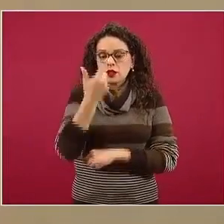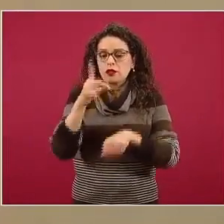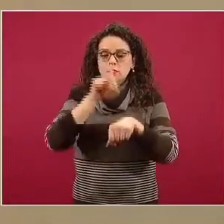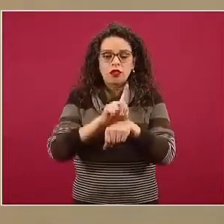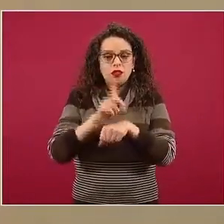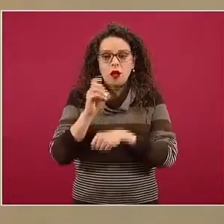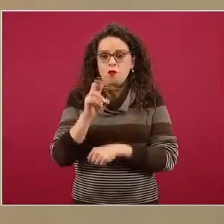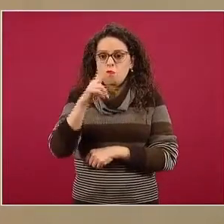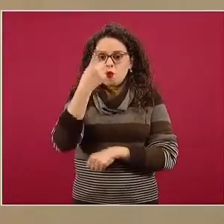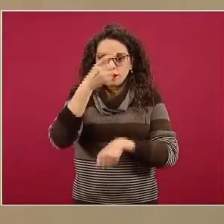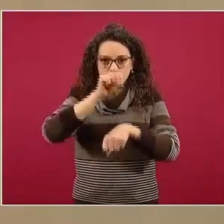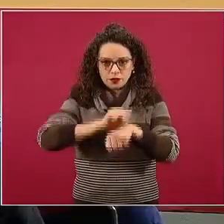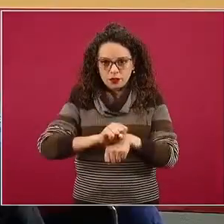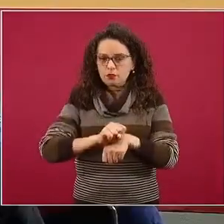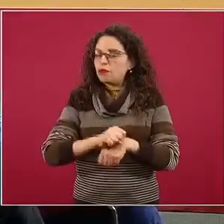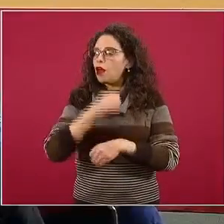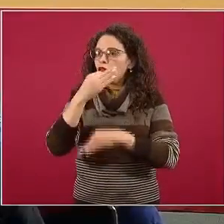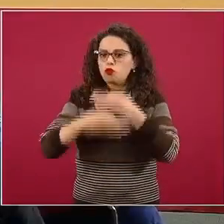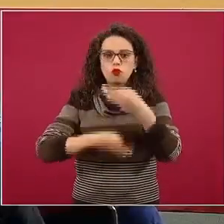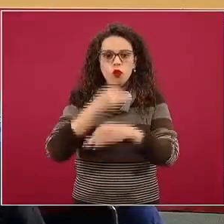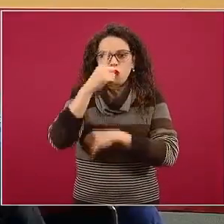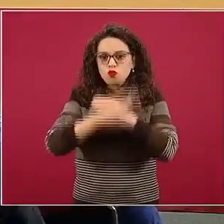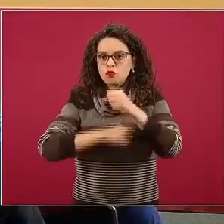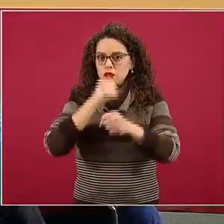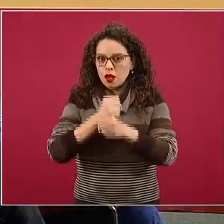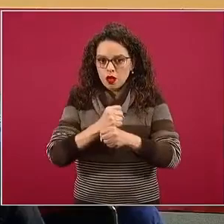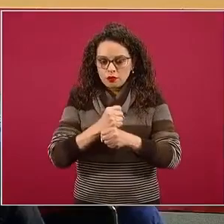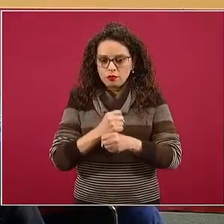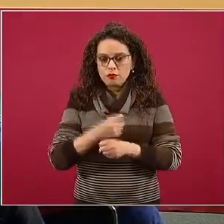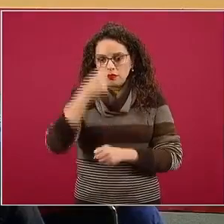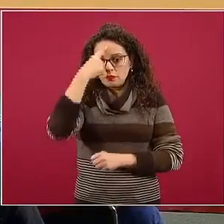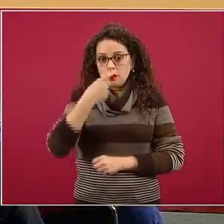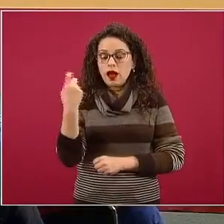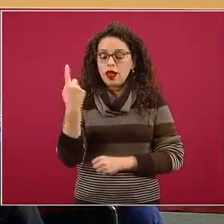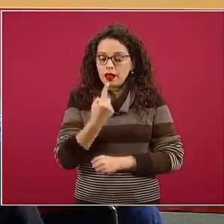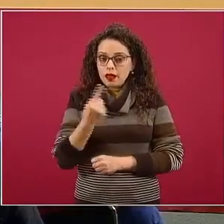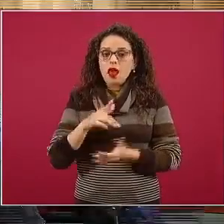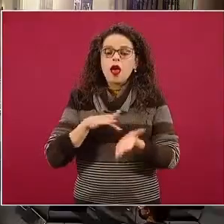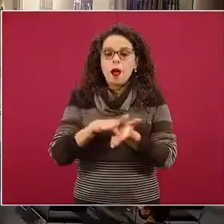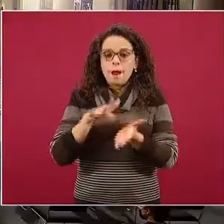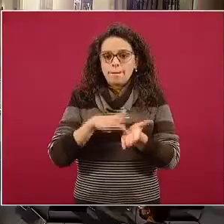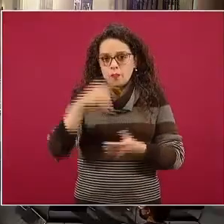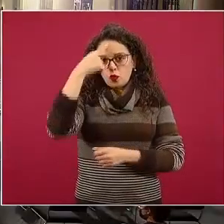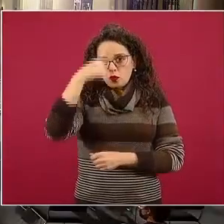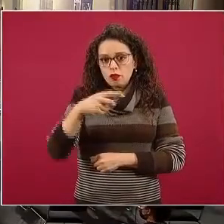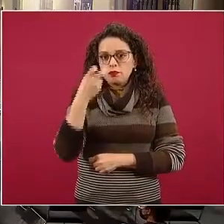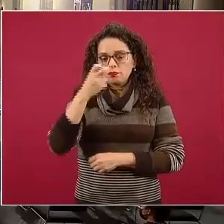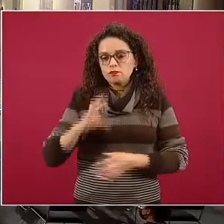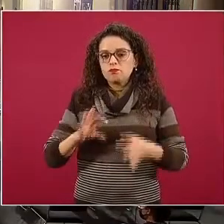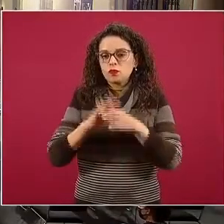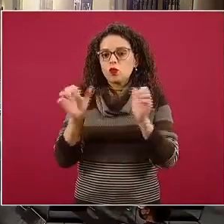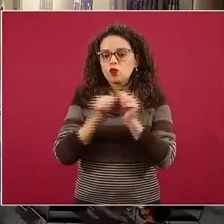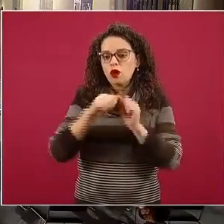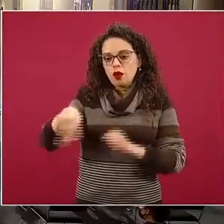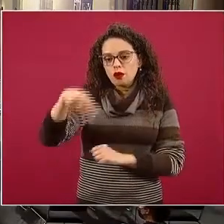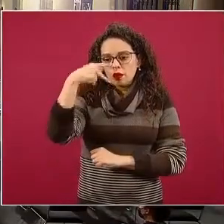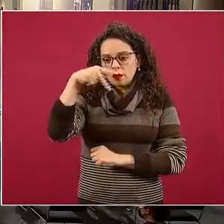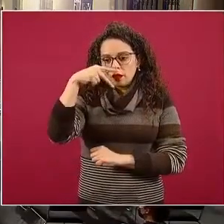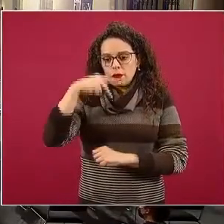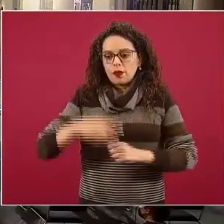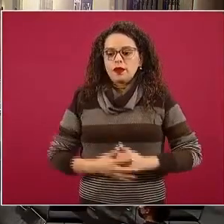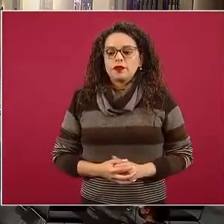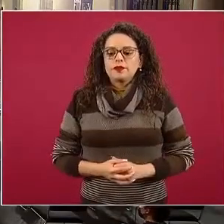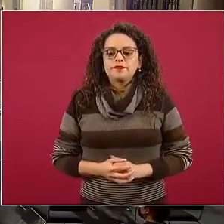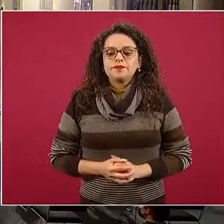con estrategias y apoyo para la cesación de tabaco. Y recientemente ha habido una discusión en